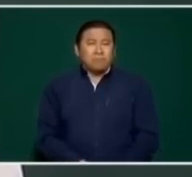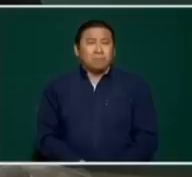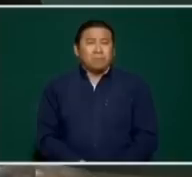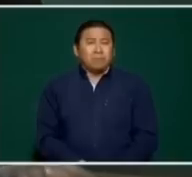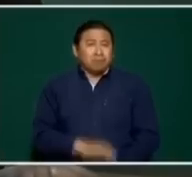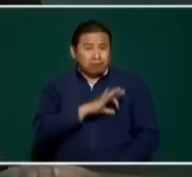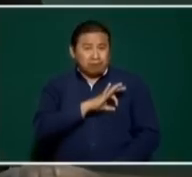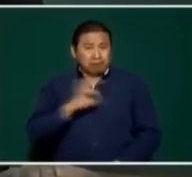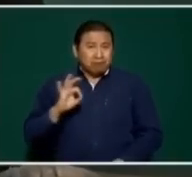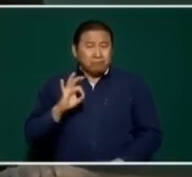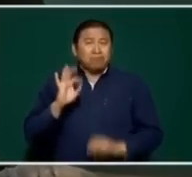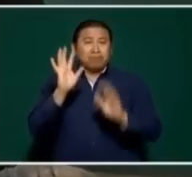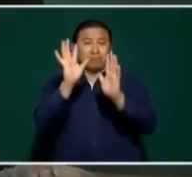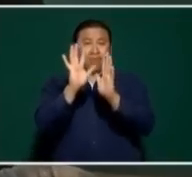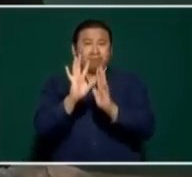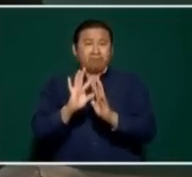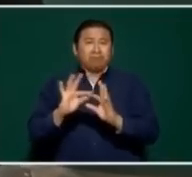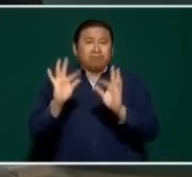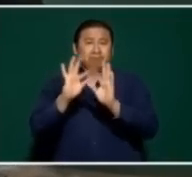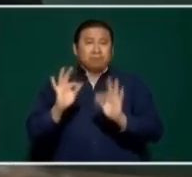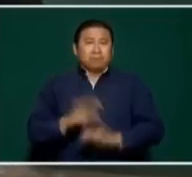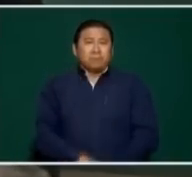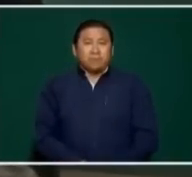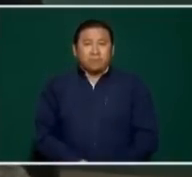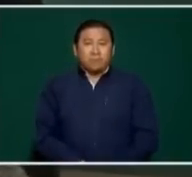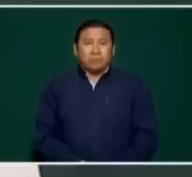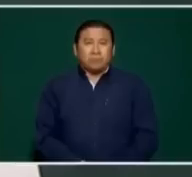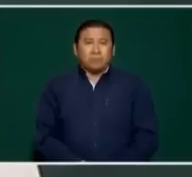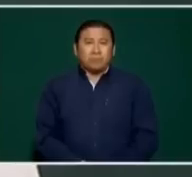puedo comentar y puedo